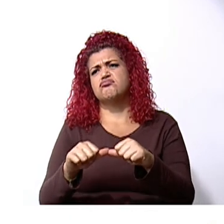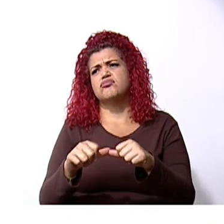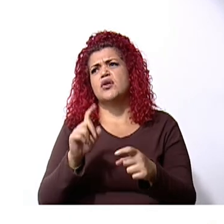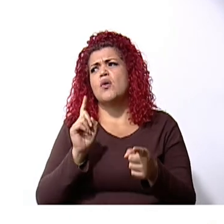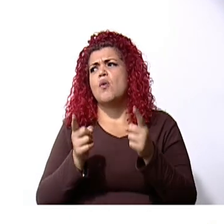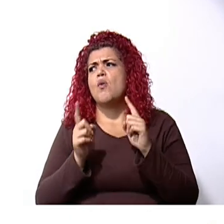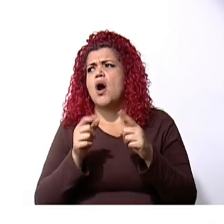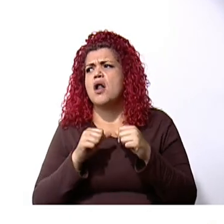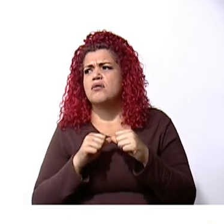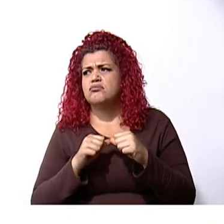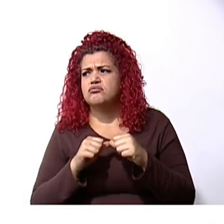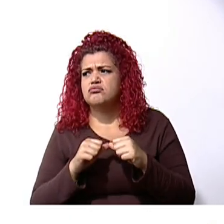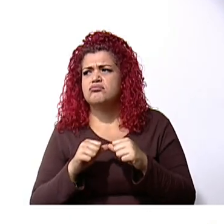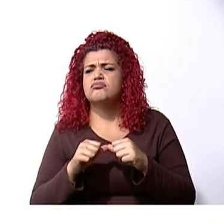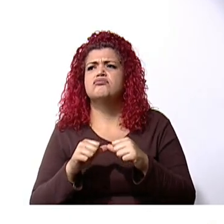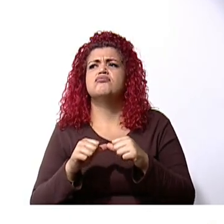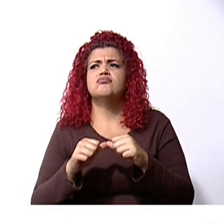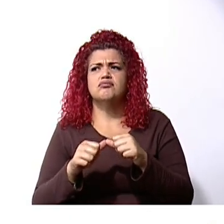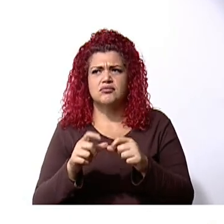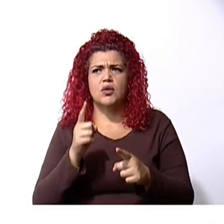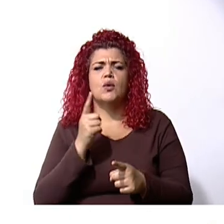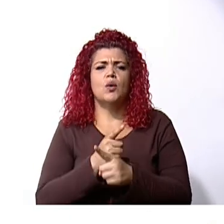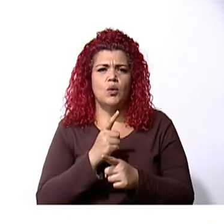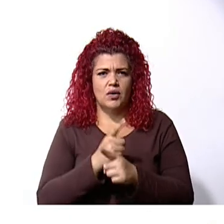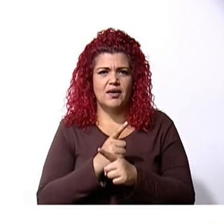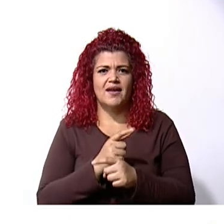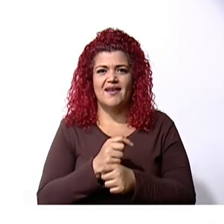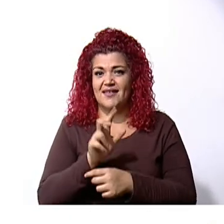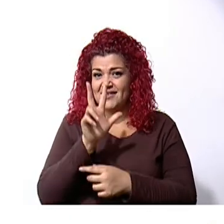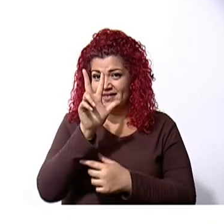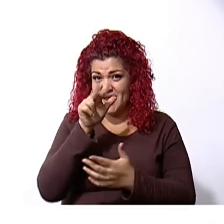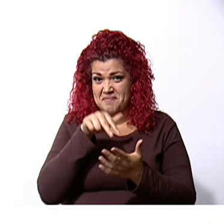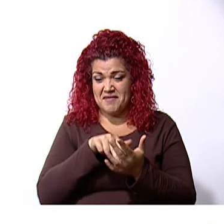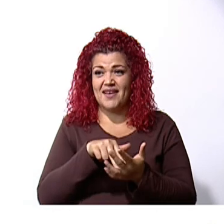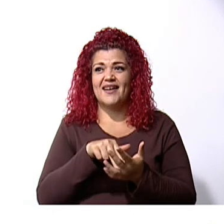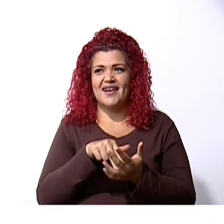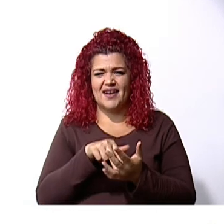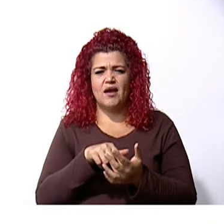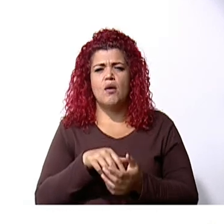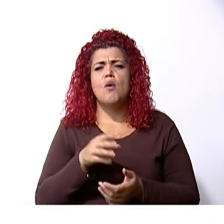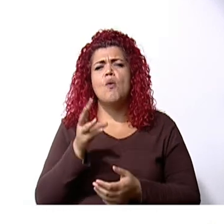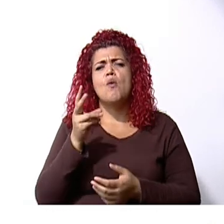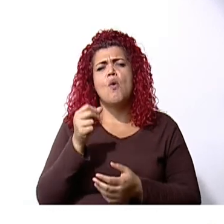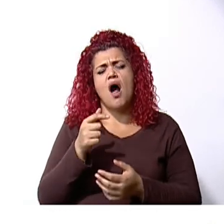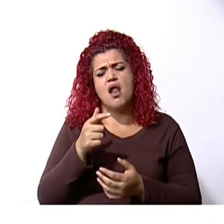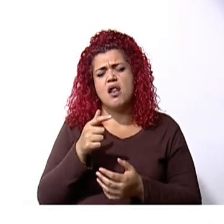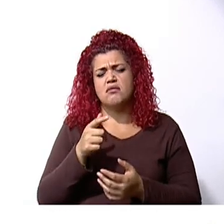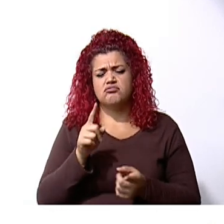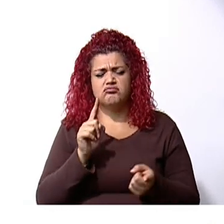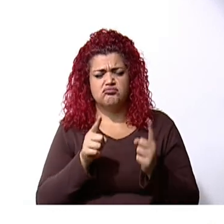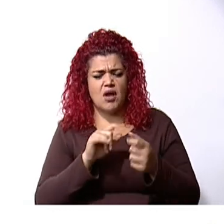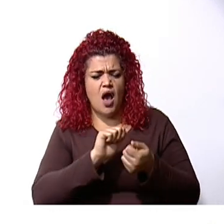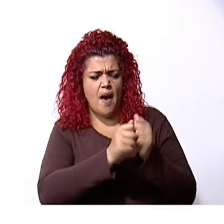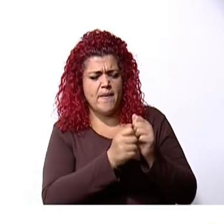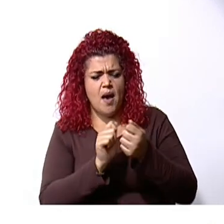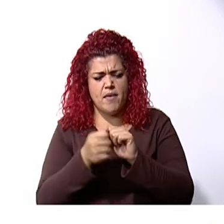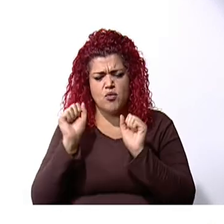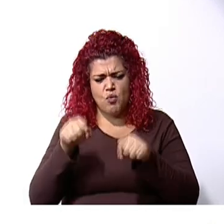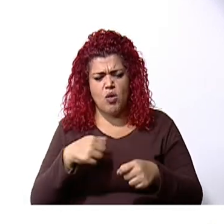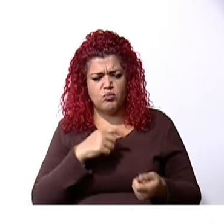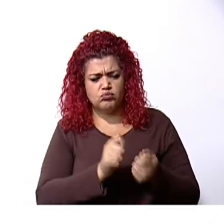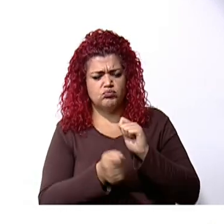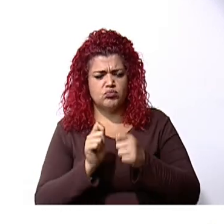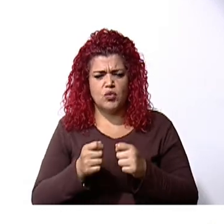cuál es la cantidad constante? Correcto, 3000. ¿Cuáles cantidades son variables? Muy